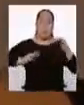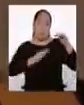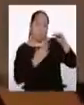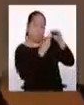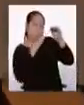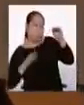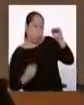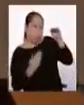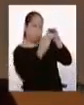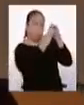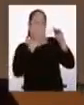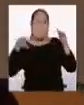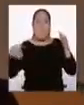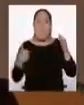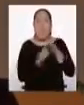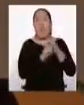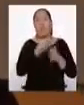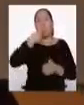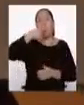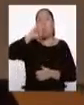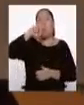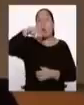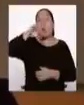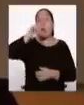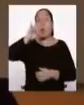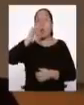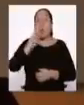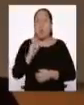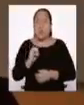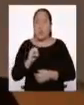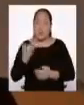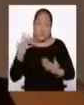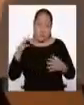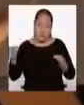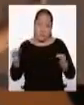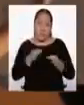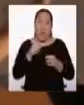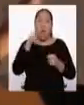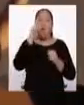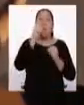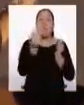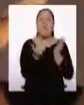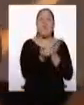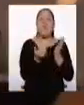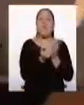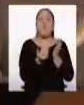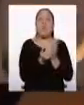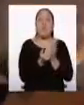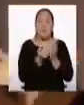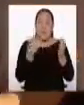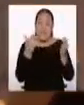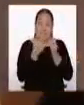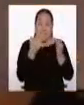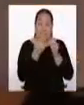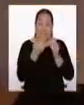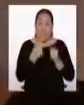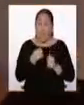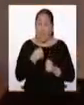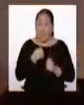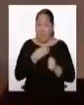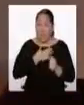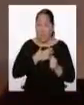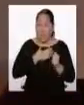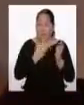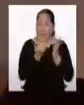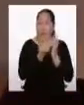llego a Huancayo y lo que hago es, me los llevo para cerrar el círculo a un colegio, que estaba muy cerca del colegio donde yo aprendí a